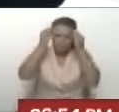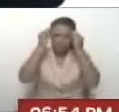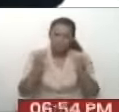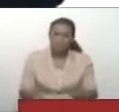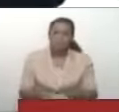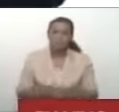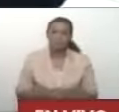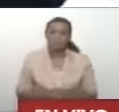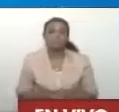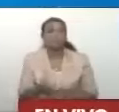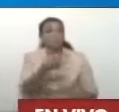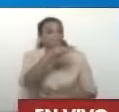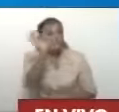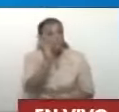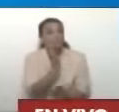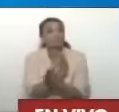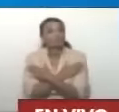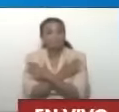venezolanos. Correcto.